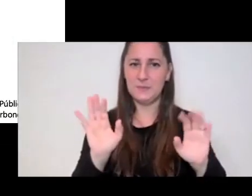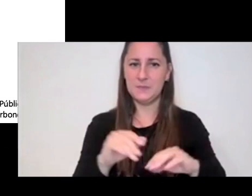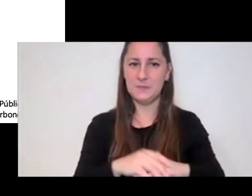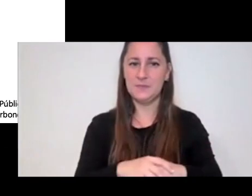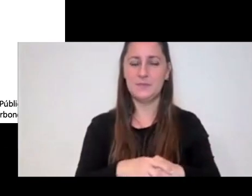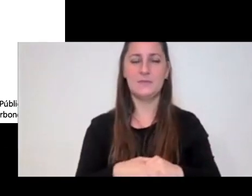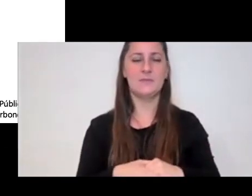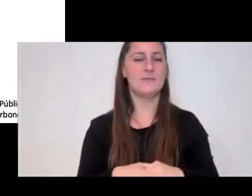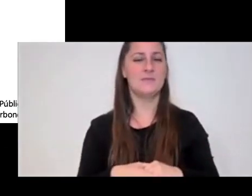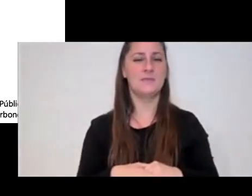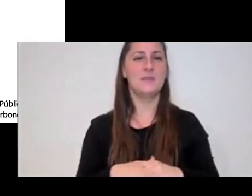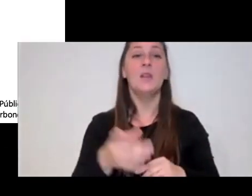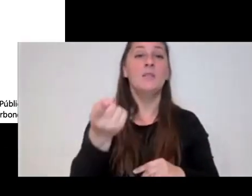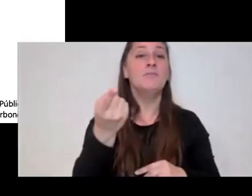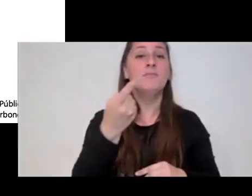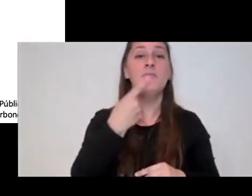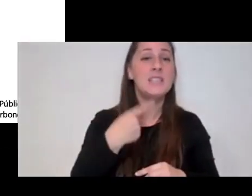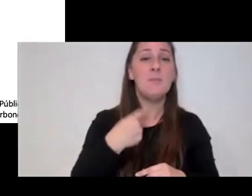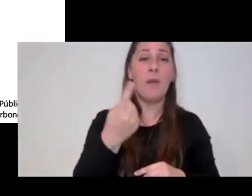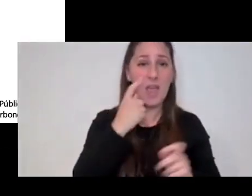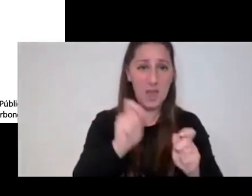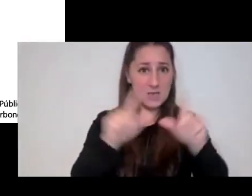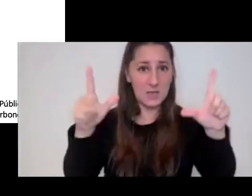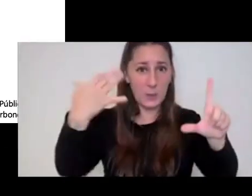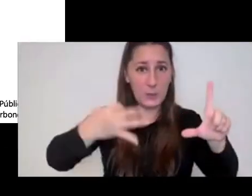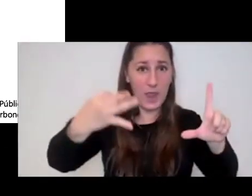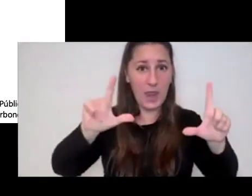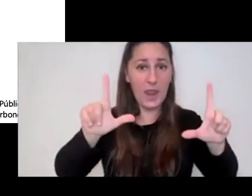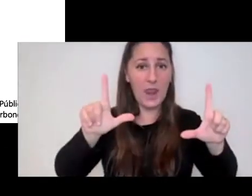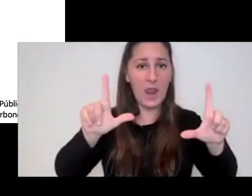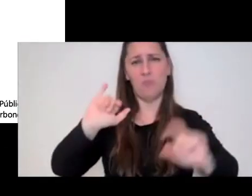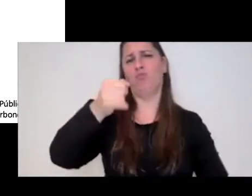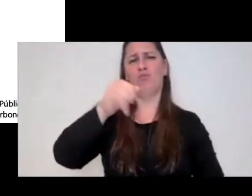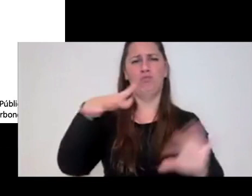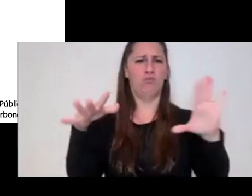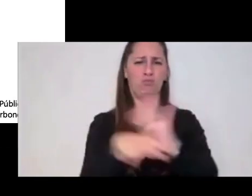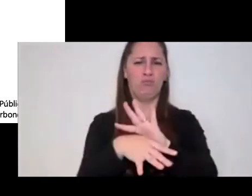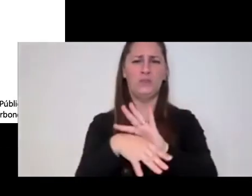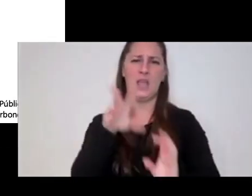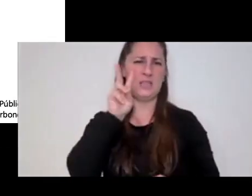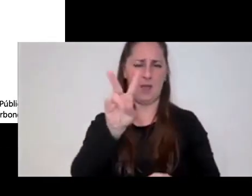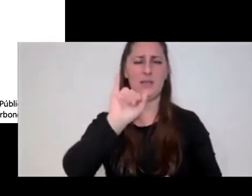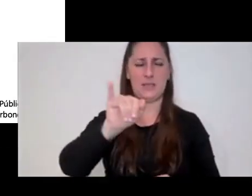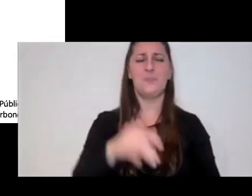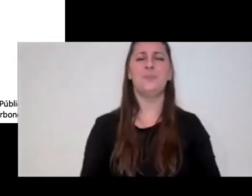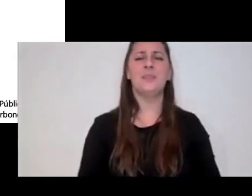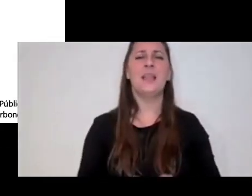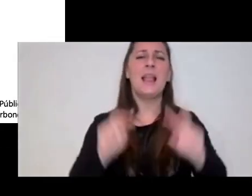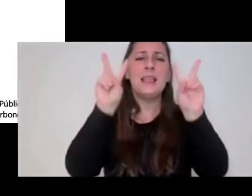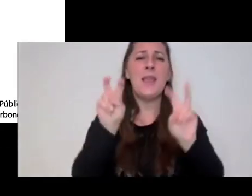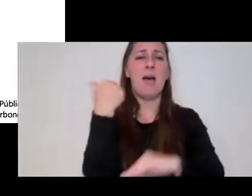Díganme ustedes si ven mi pantalla. Sí, perfecto. Bien, perfecto. Sí. Bueno, el tema de la charla de hoy es la